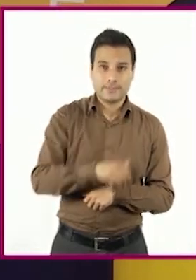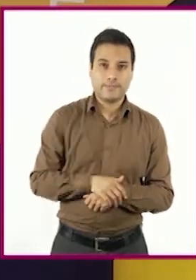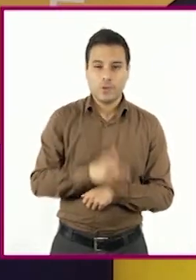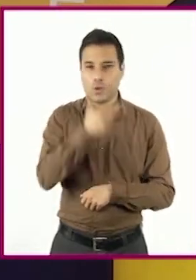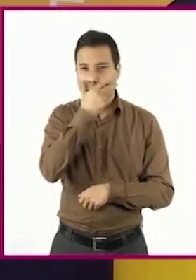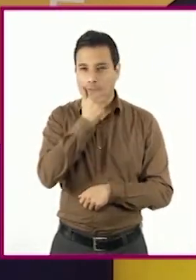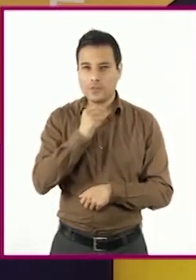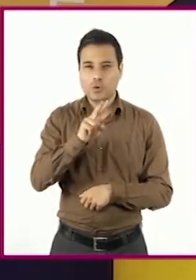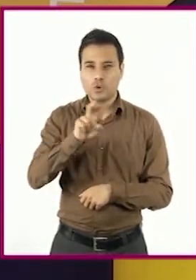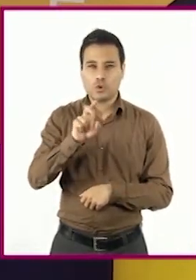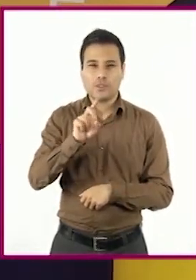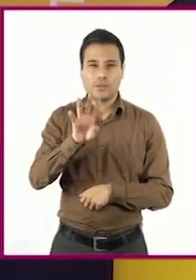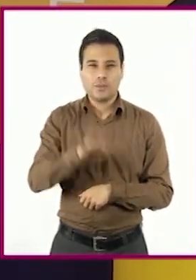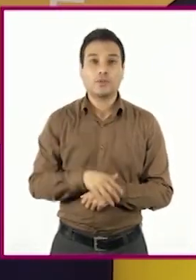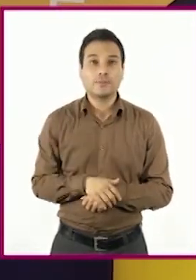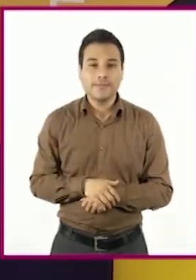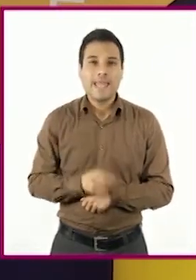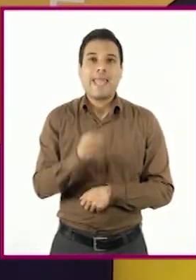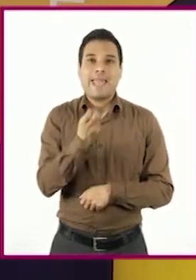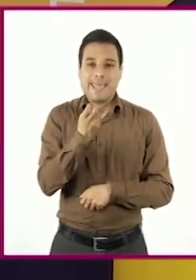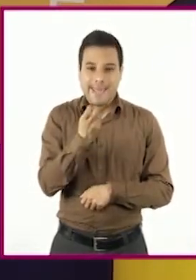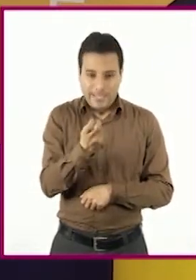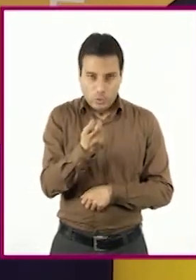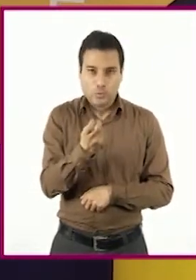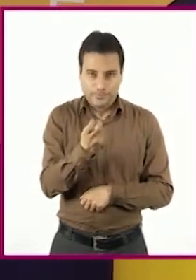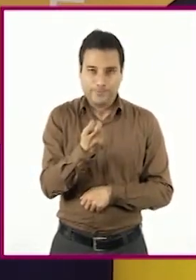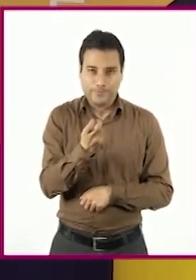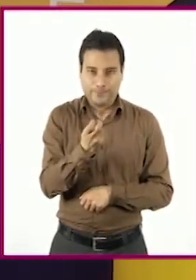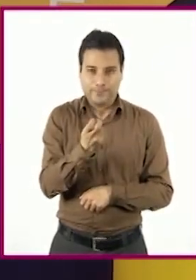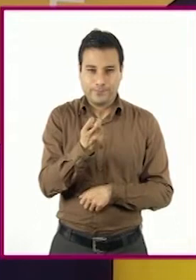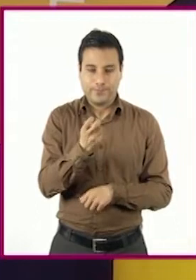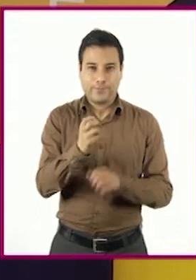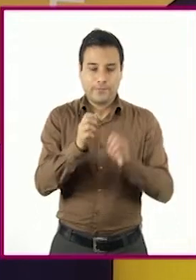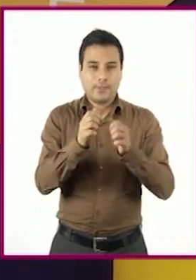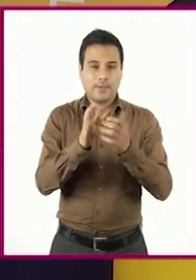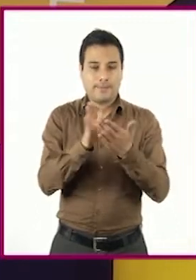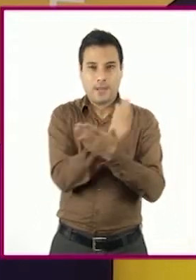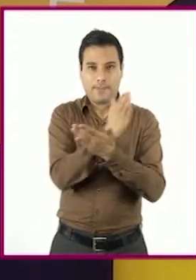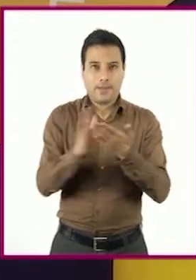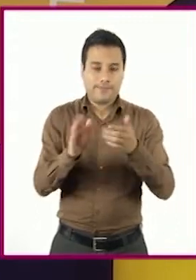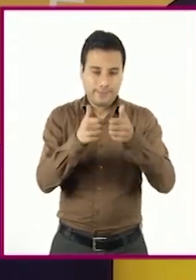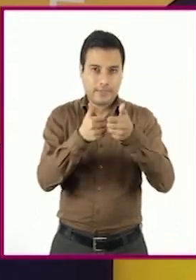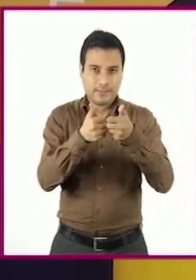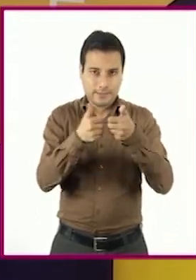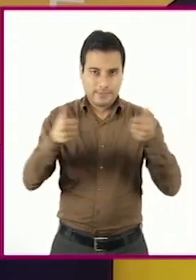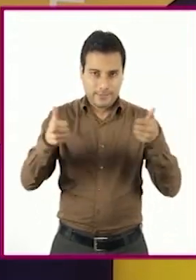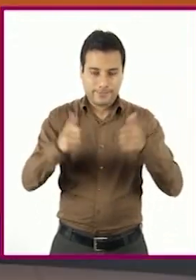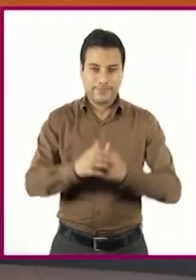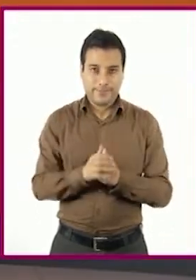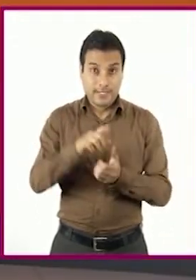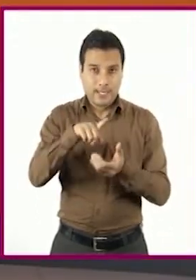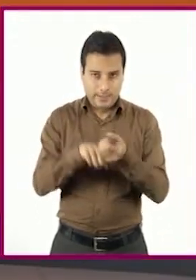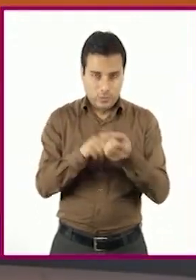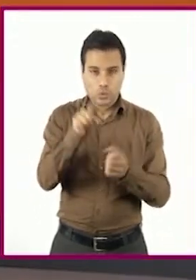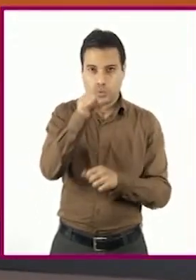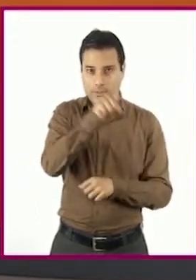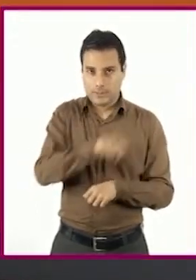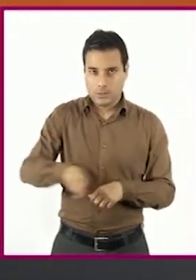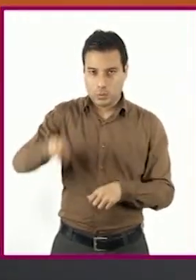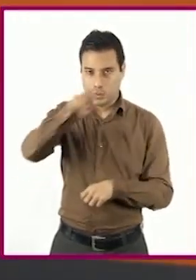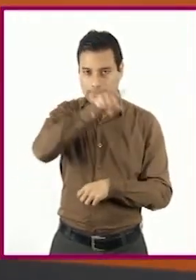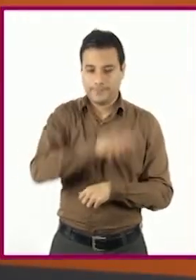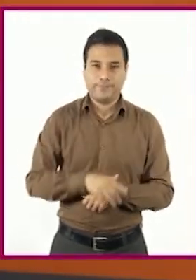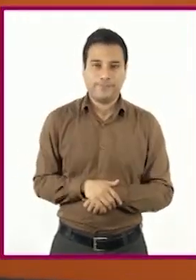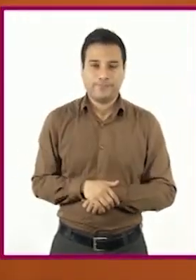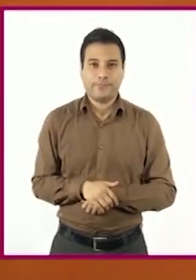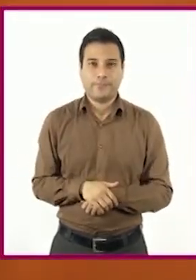grados, representan la abertura del sector circular para cada categoría dentro de la gráfica circular. Para